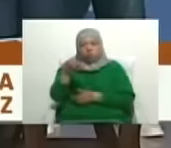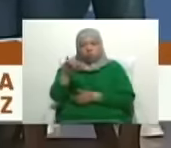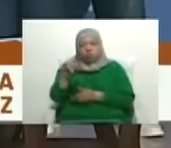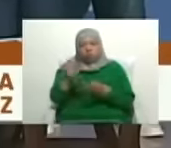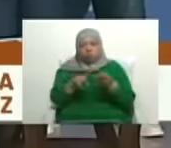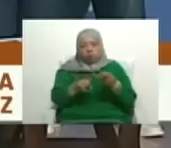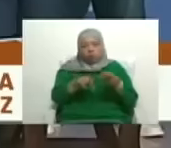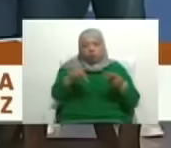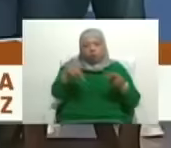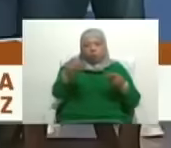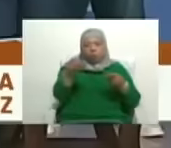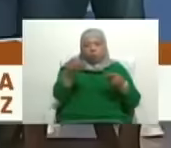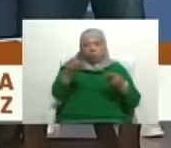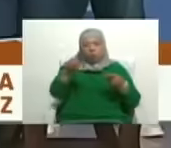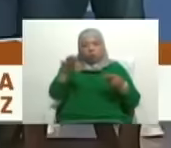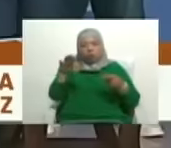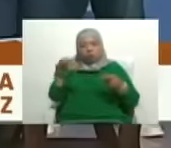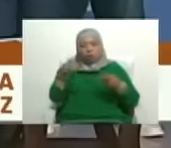Poleo,